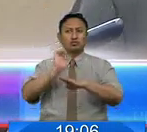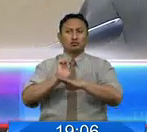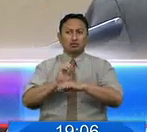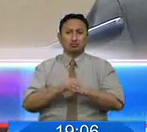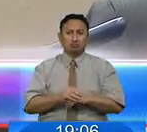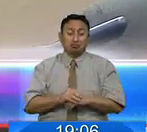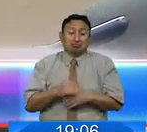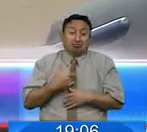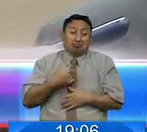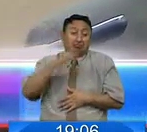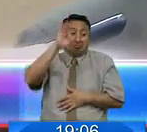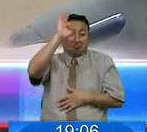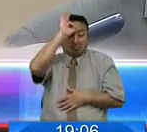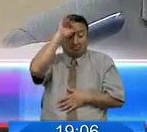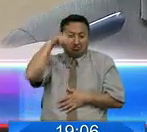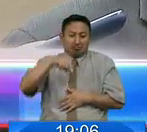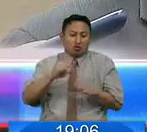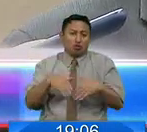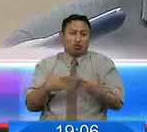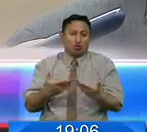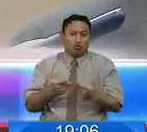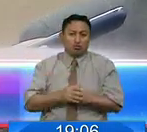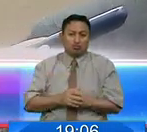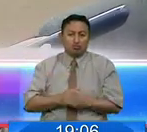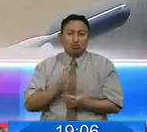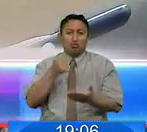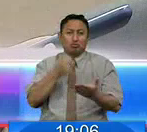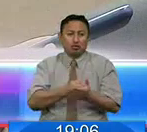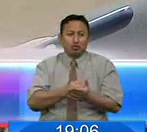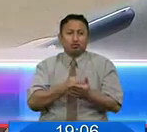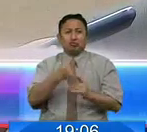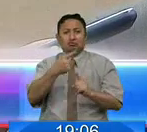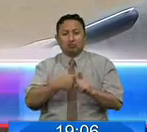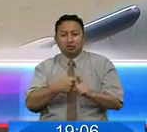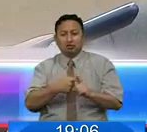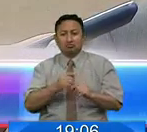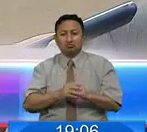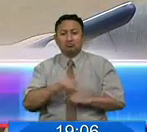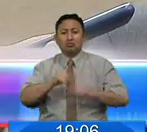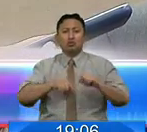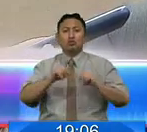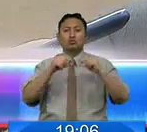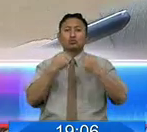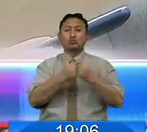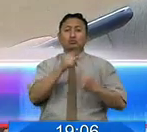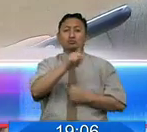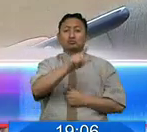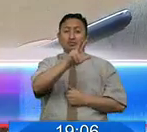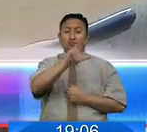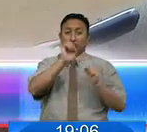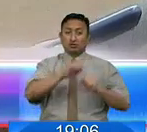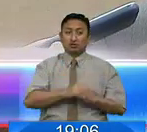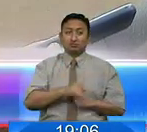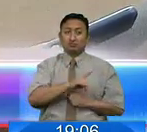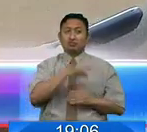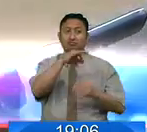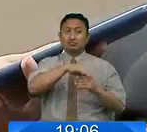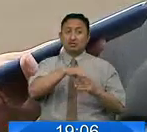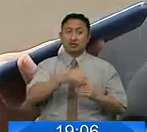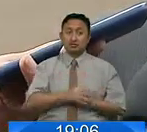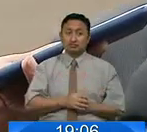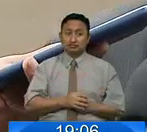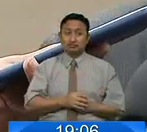detesta pero no sé si alquilado fue comprado por parte de algunas figuras de alianza país para participar electoralmente